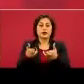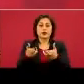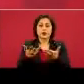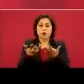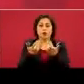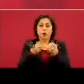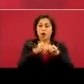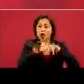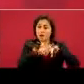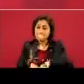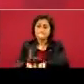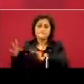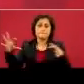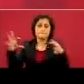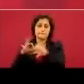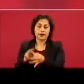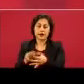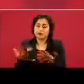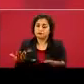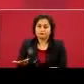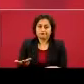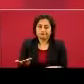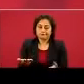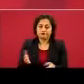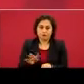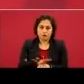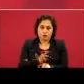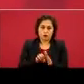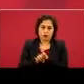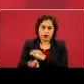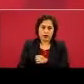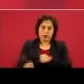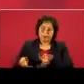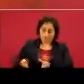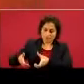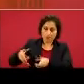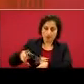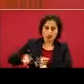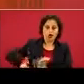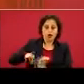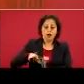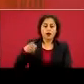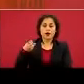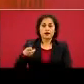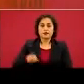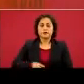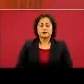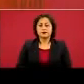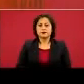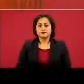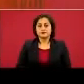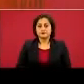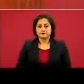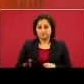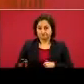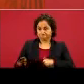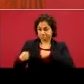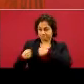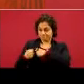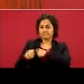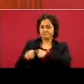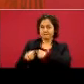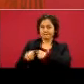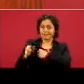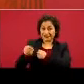corre. La barra de frontera, que es la principal barra del país, porque es el río